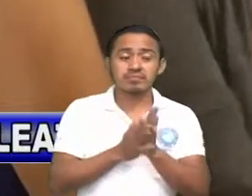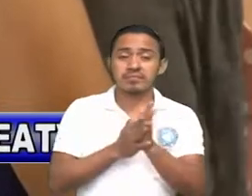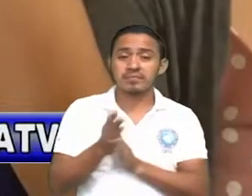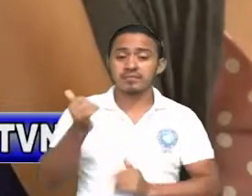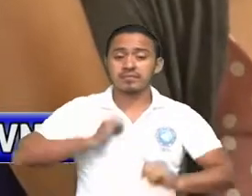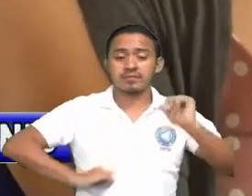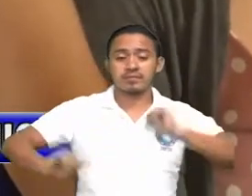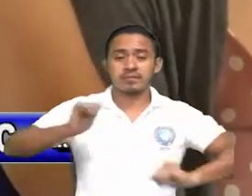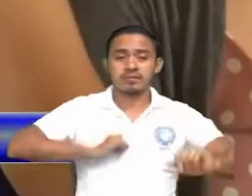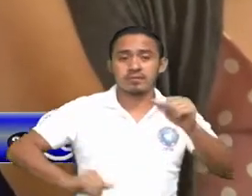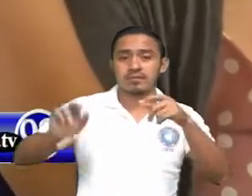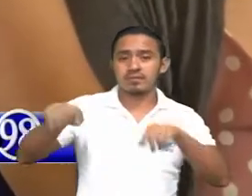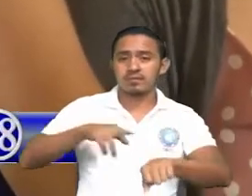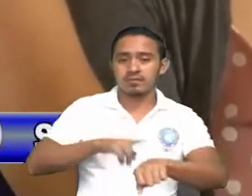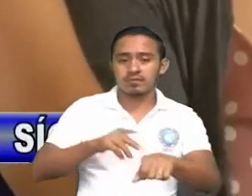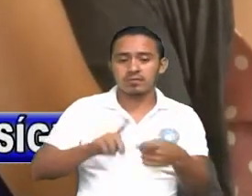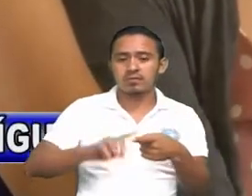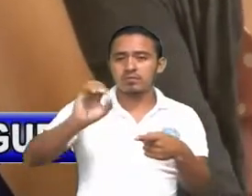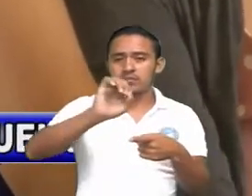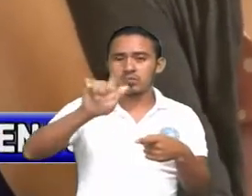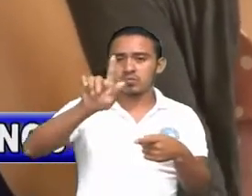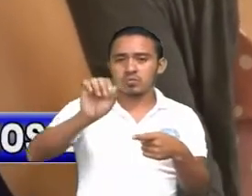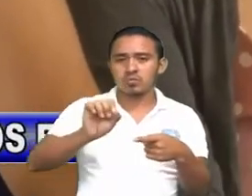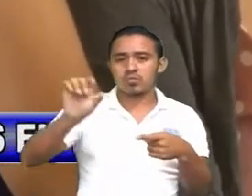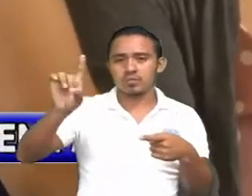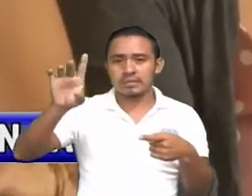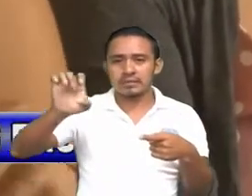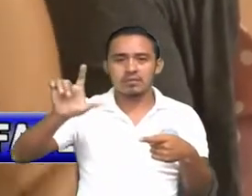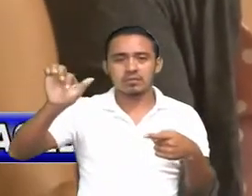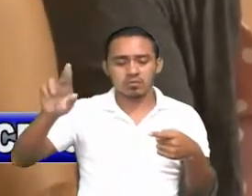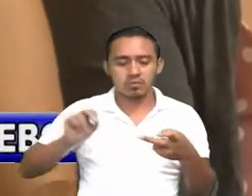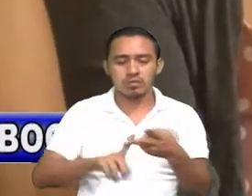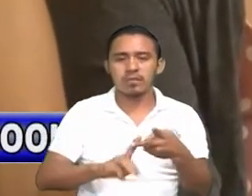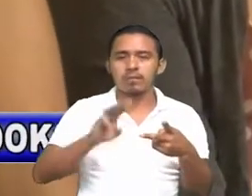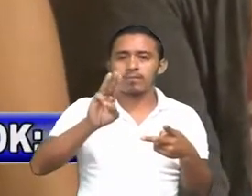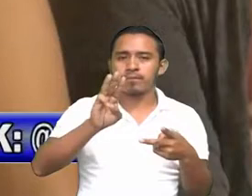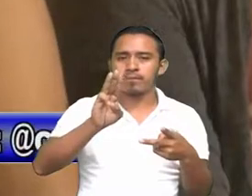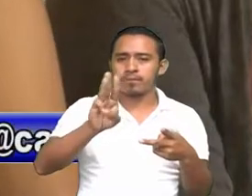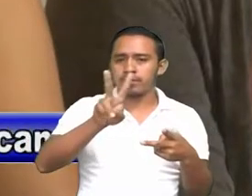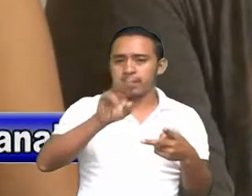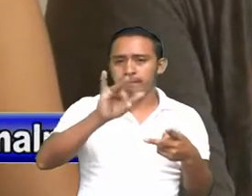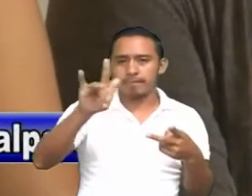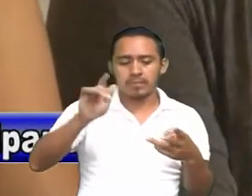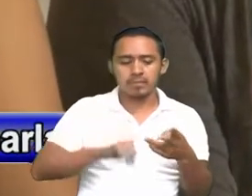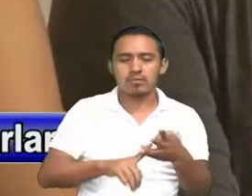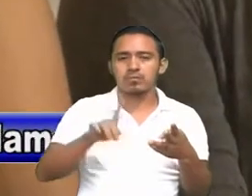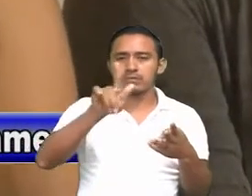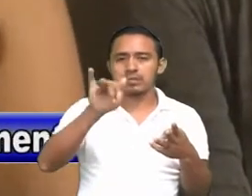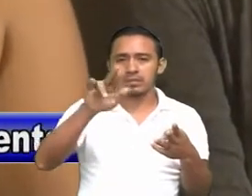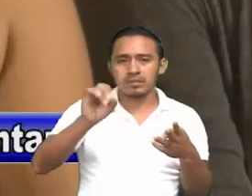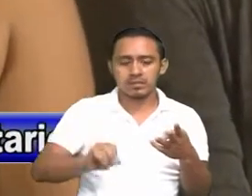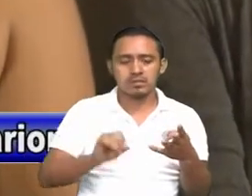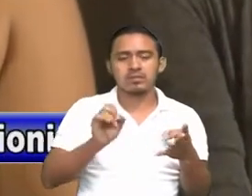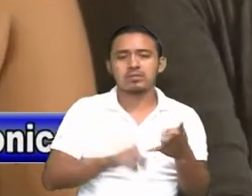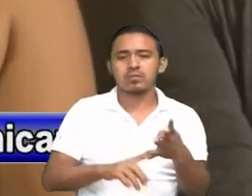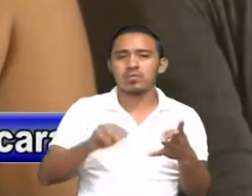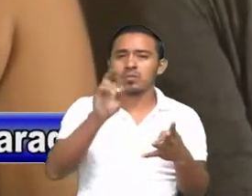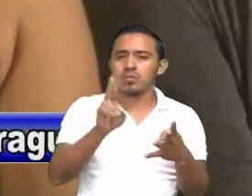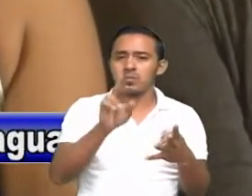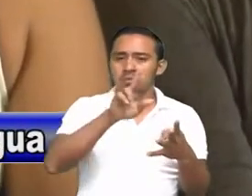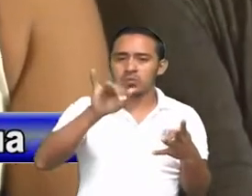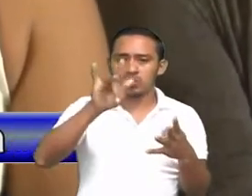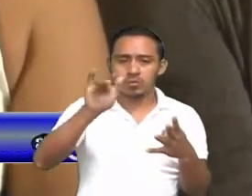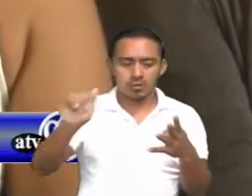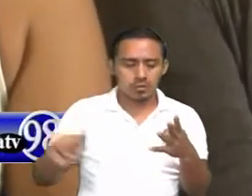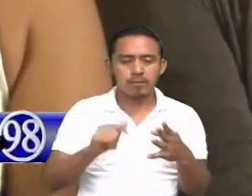artistas nacionales como Don Otto de la Rocha, como Víctor M. Leyva, Tino López Guerra, Felipe Urrutia,